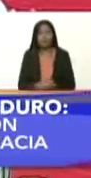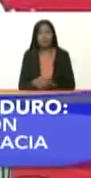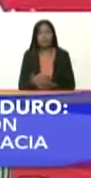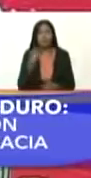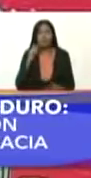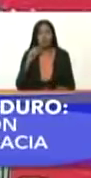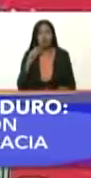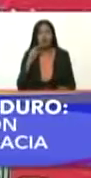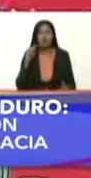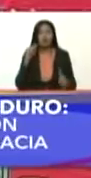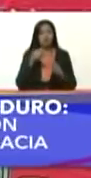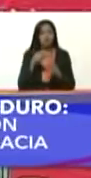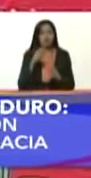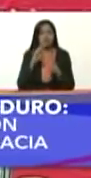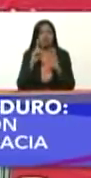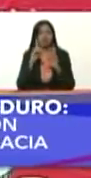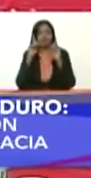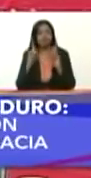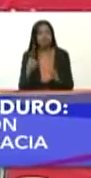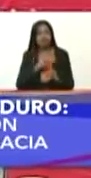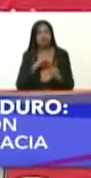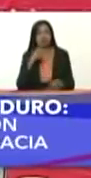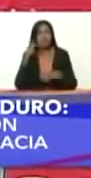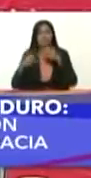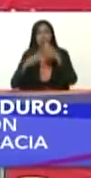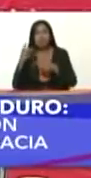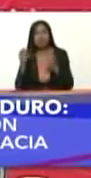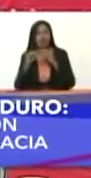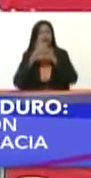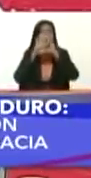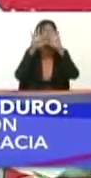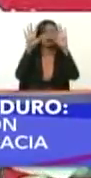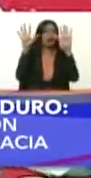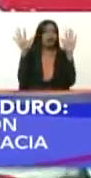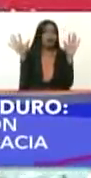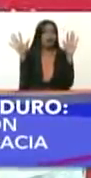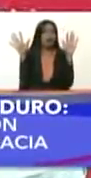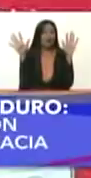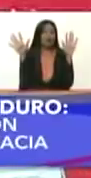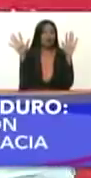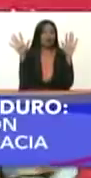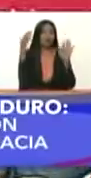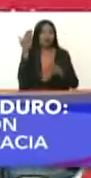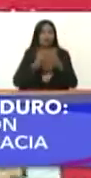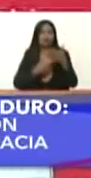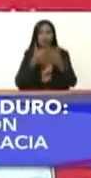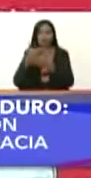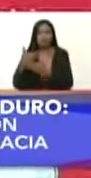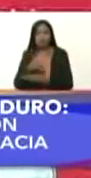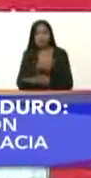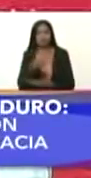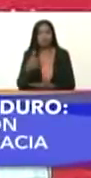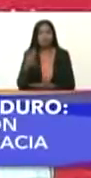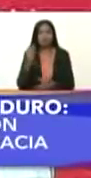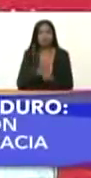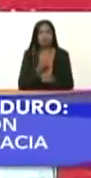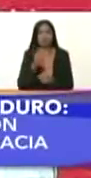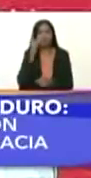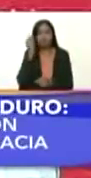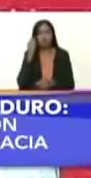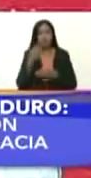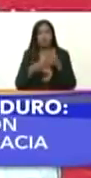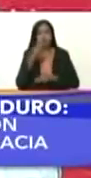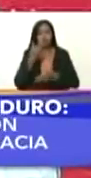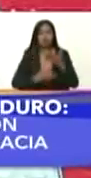de decisiones y de seguimiento de políticas bien clara y que le quede como folleto a todos los trabajadores. Vamos a hacer un